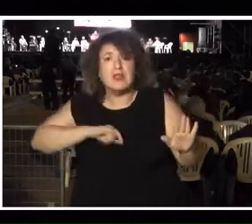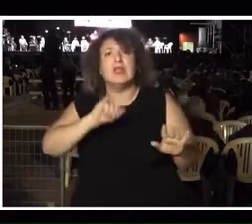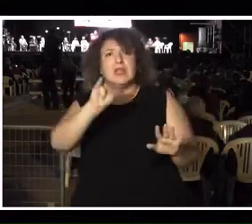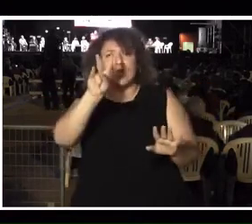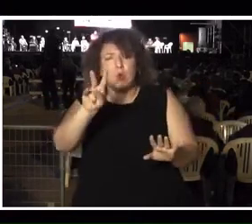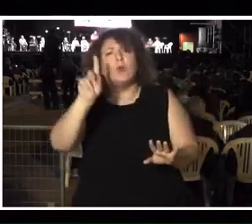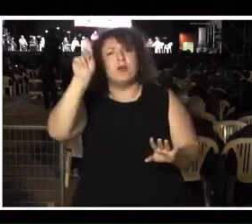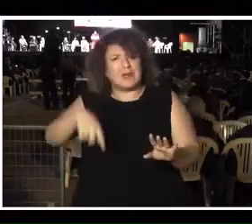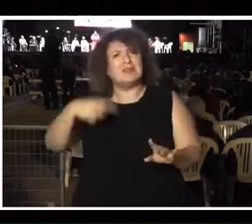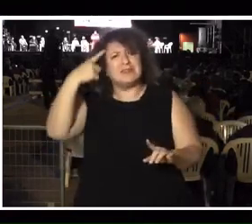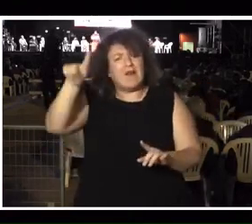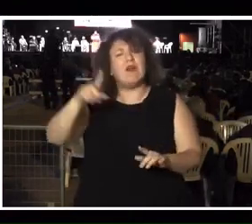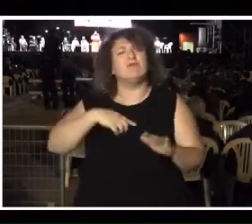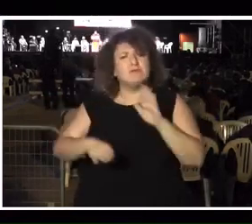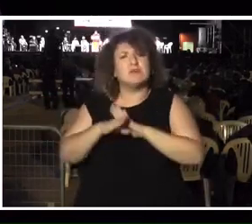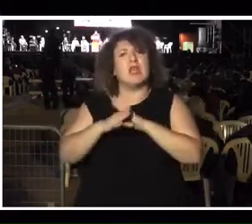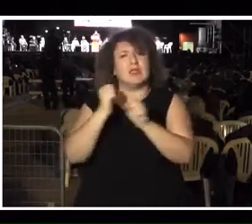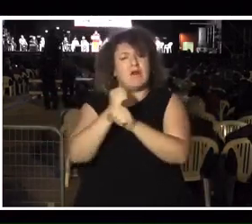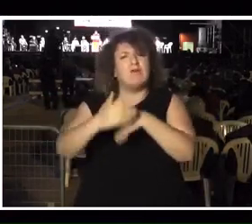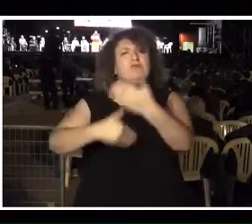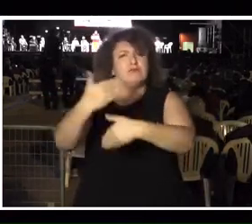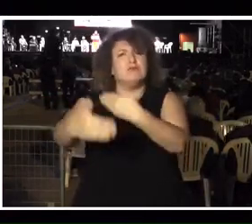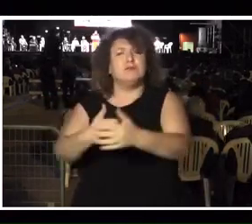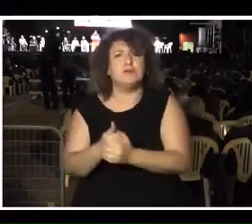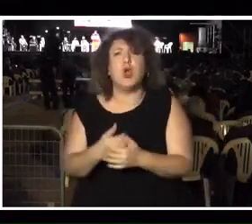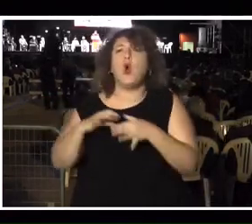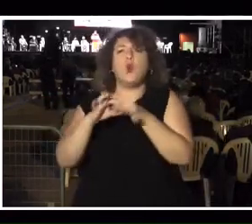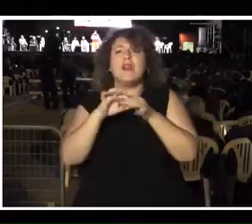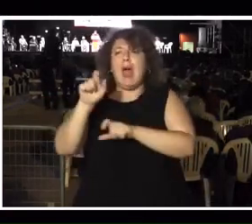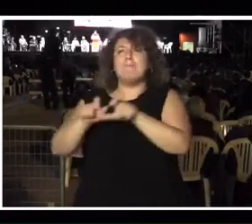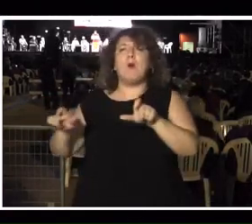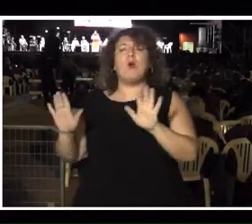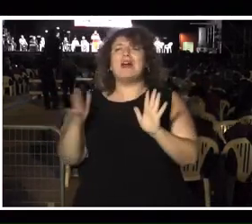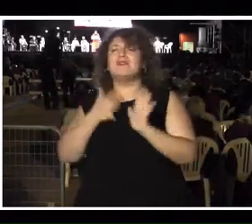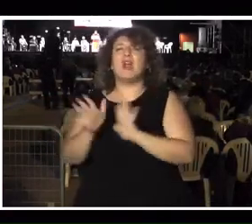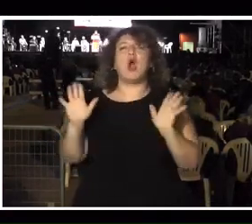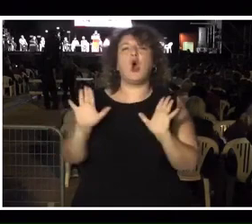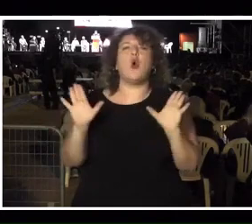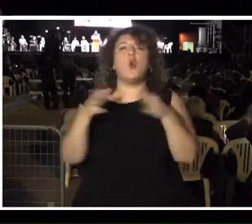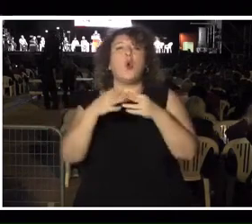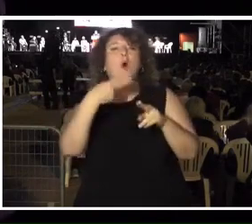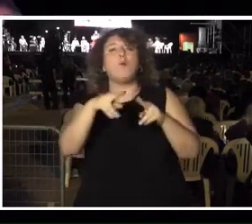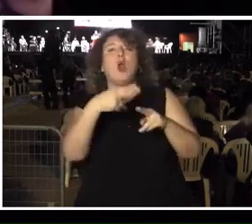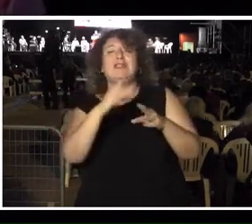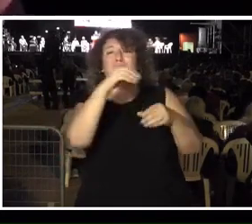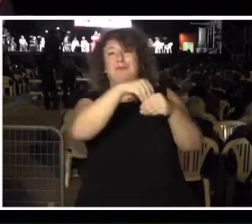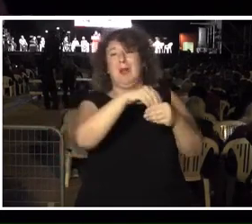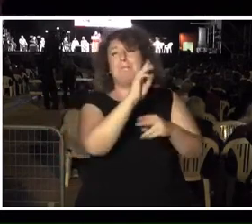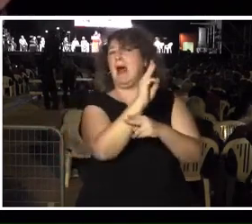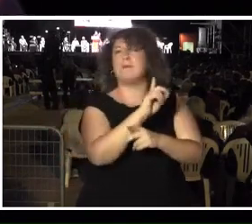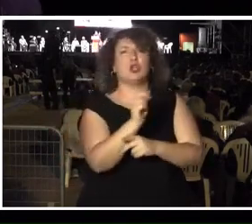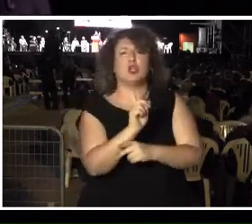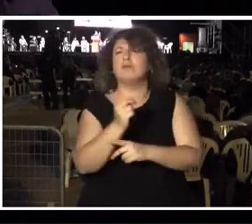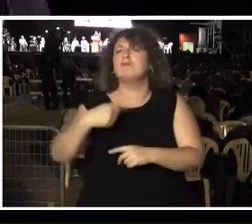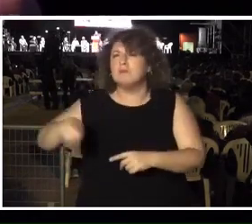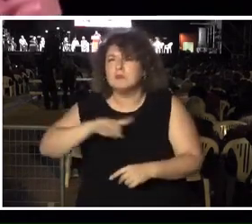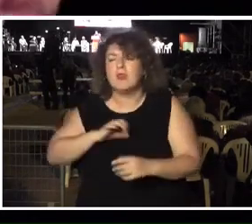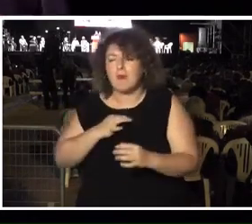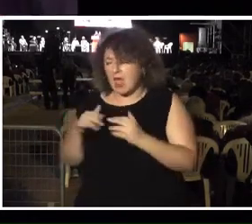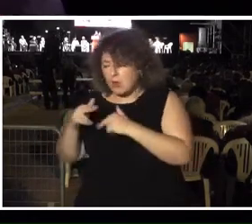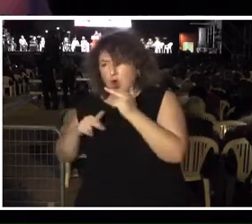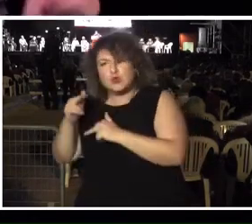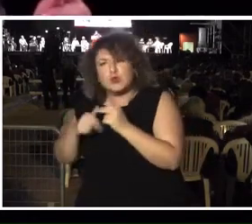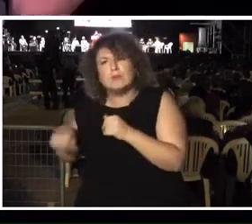también sabemos que hay mucho camino por recorrer. La Unidad Popular no es una coalición ni un grupo parlamentario. La Unidad Popular se construye desde